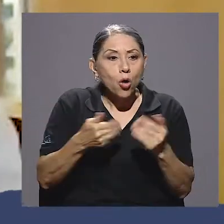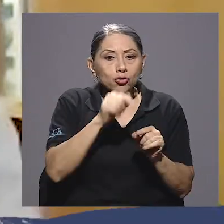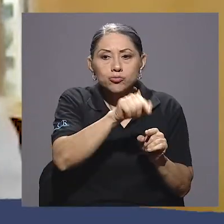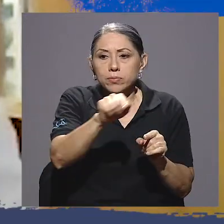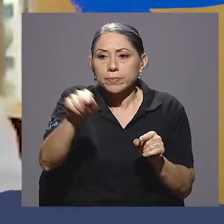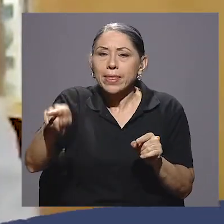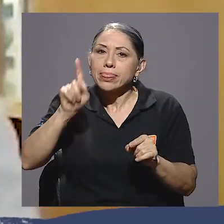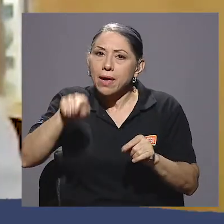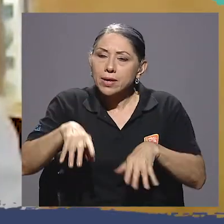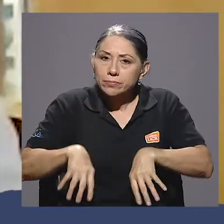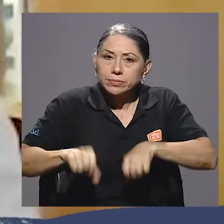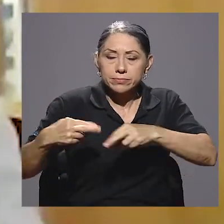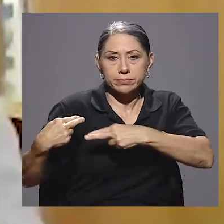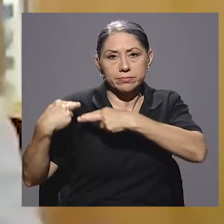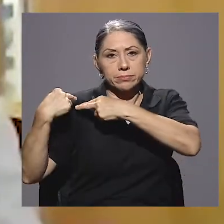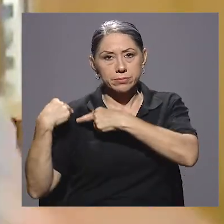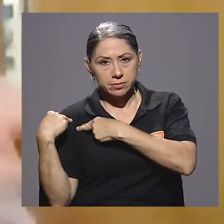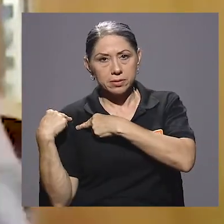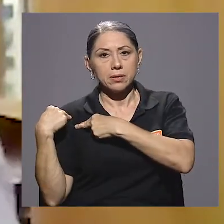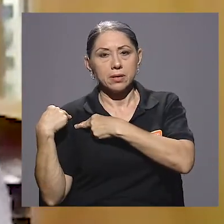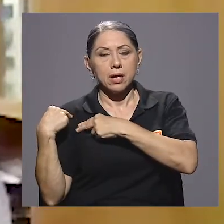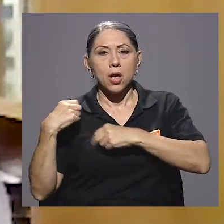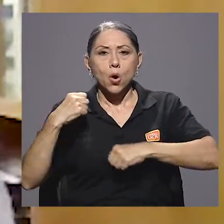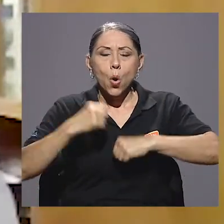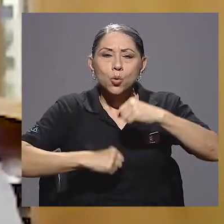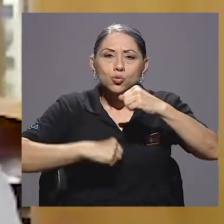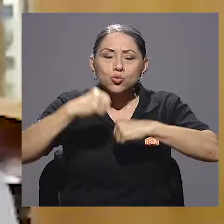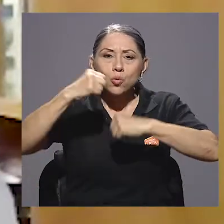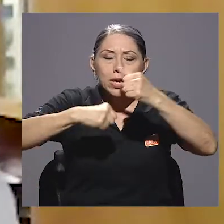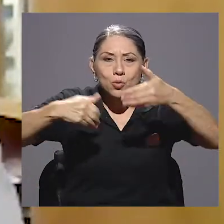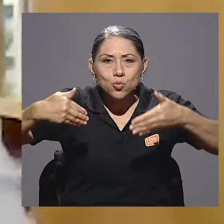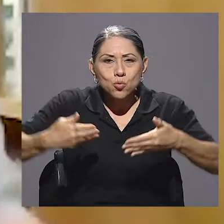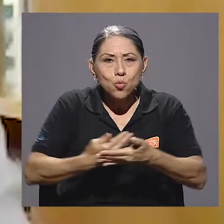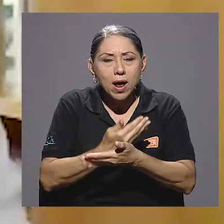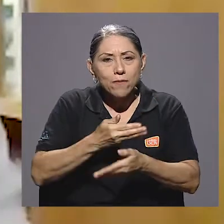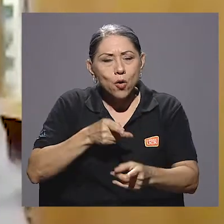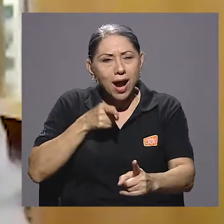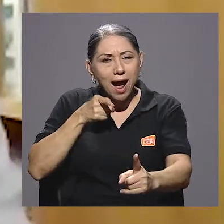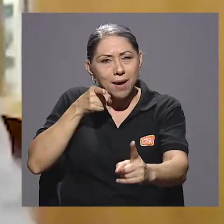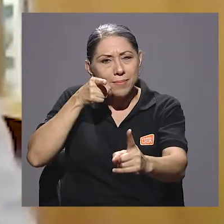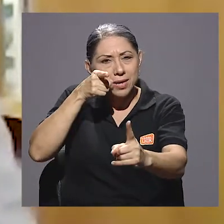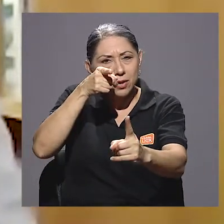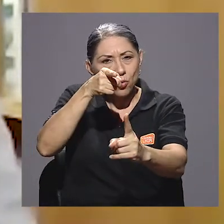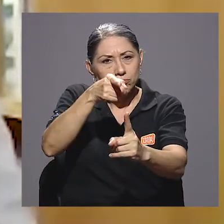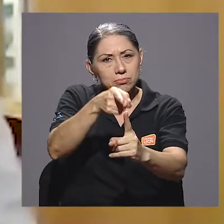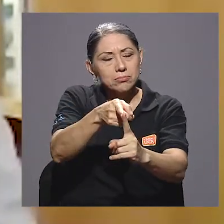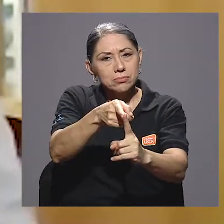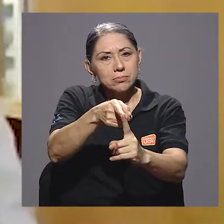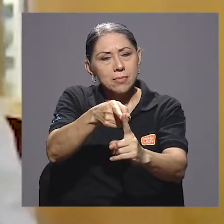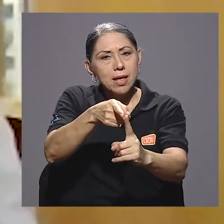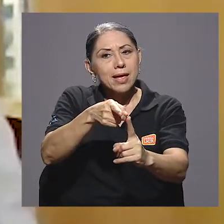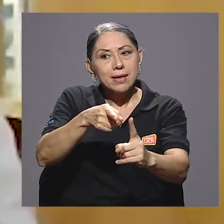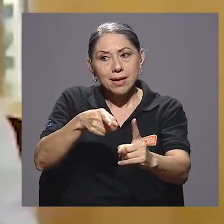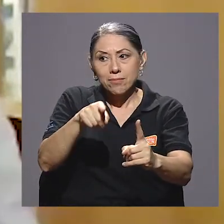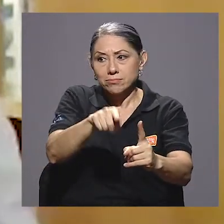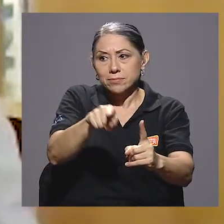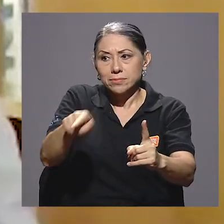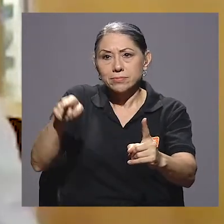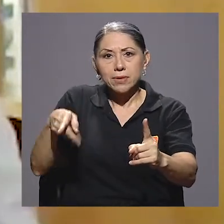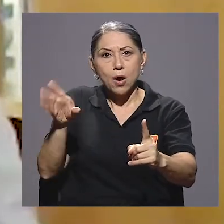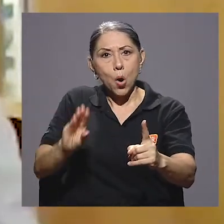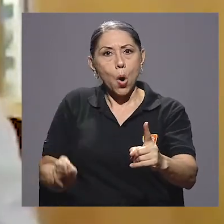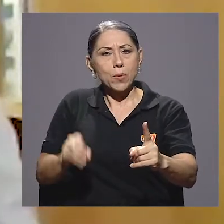las partes el construir un nuevo camino que permita a